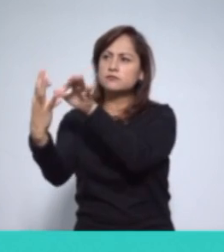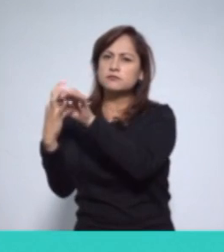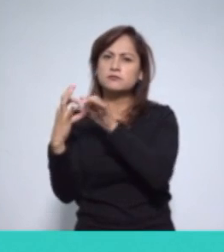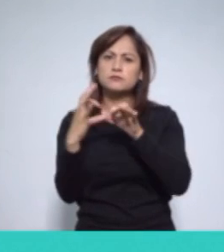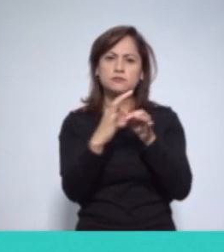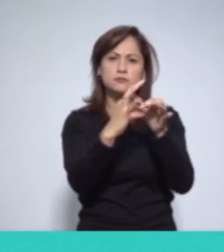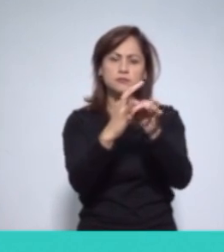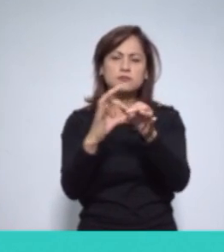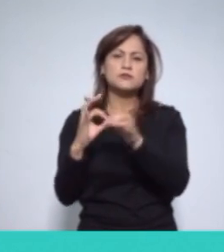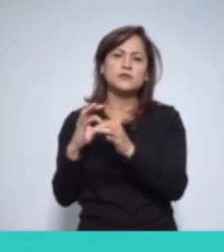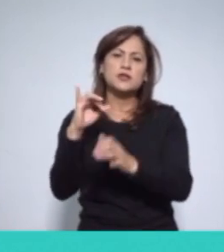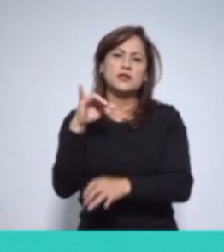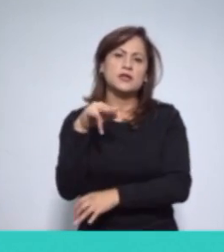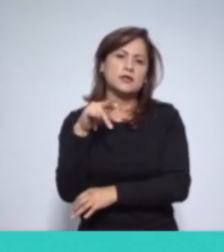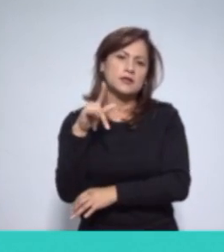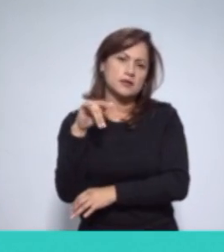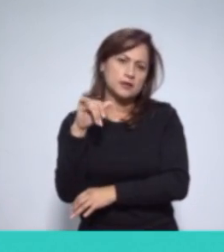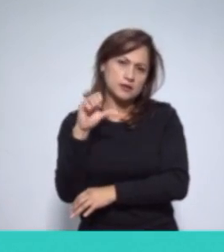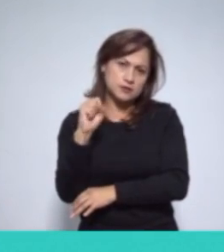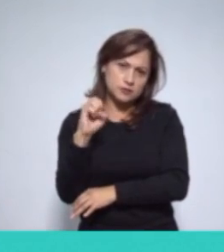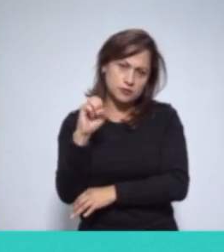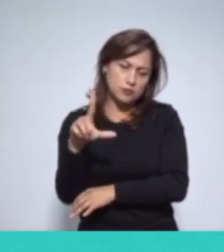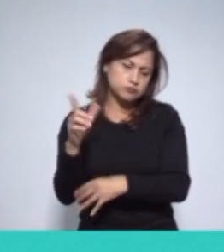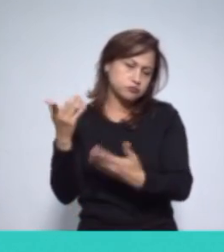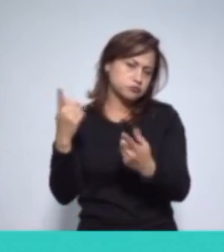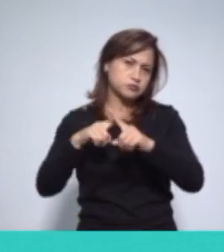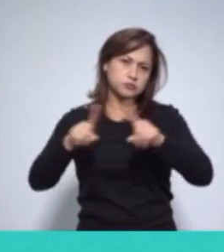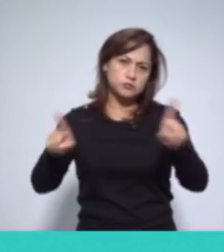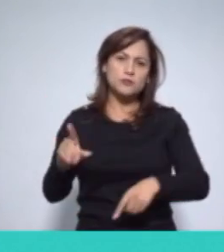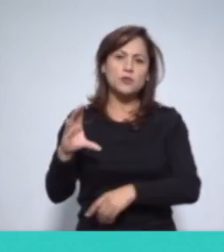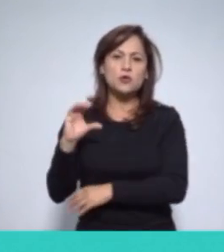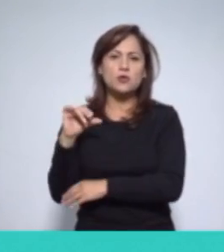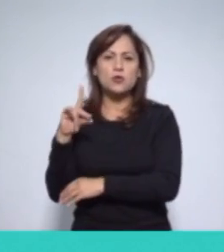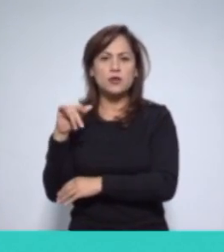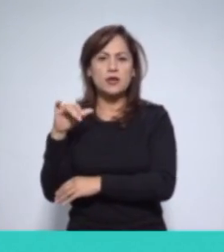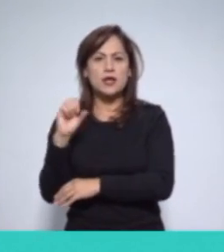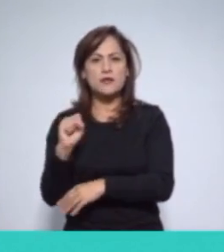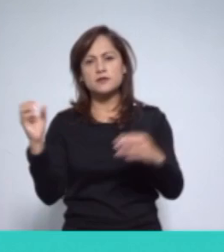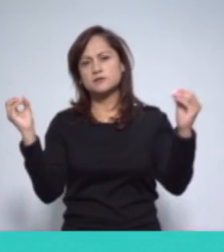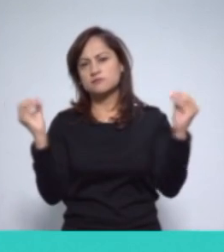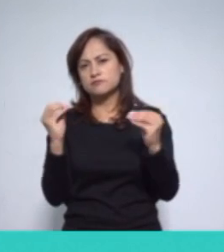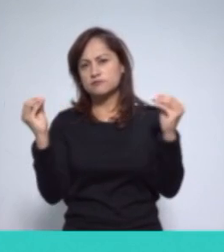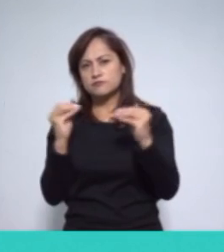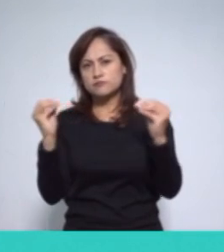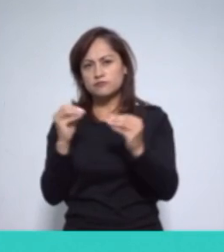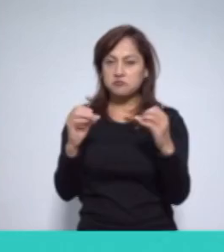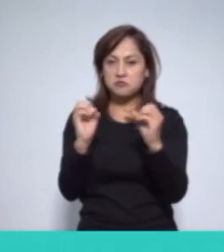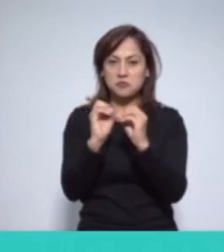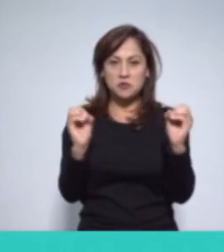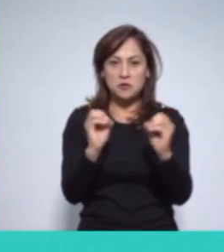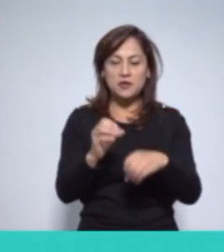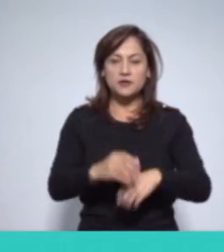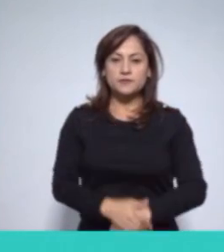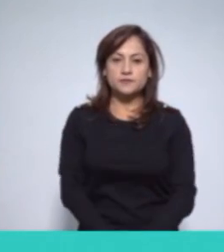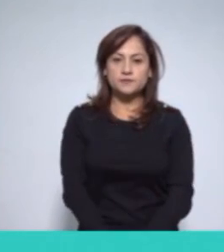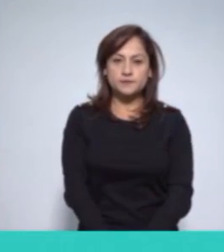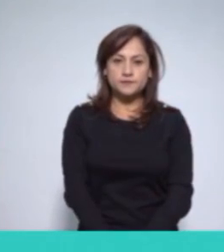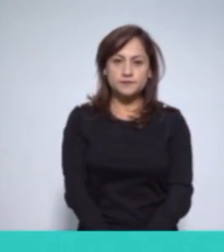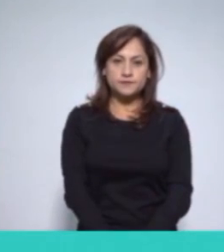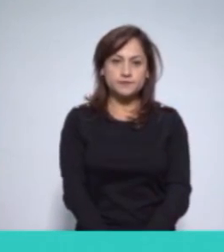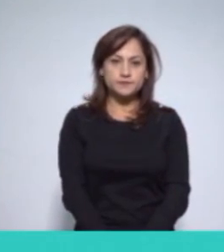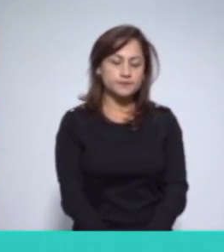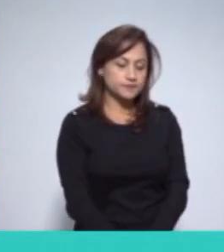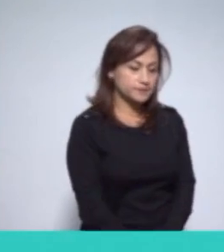los derechos sexuales y reproductivos de las personas con discapacidad, la celebración del Día Internacional de las Mujeres y talleres de sensibilización dirigidos a